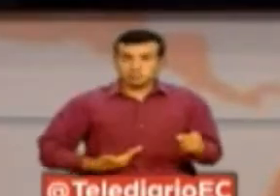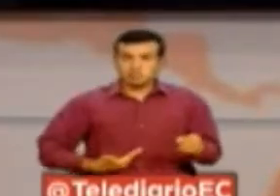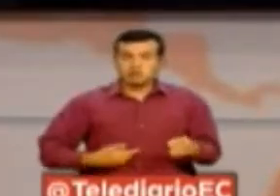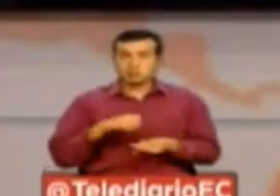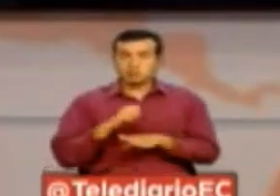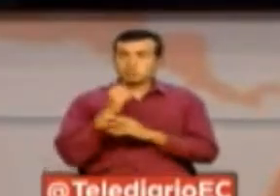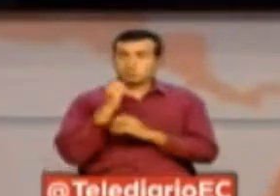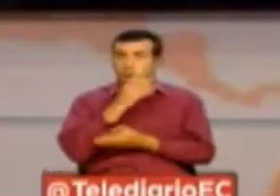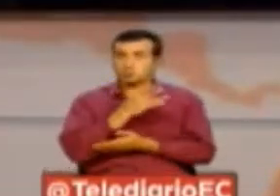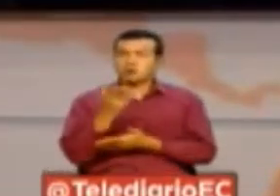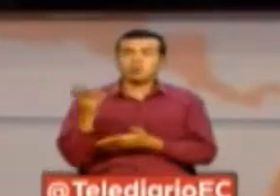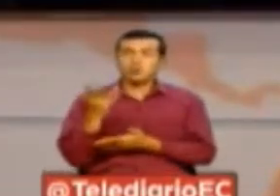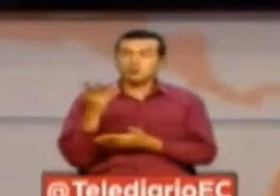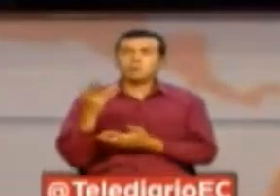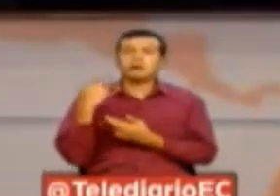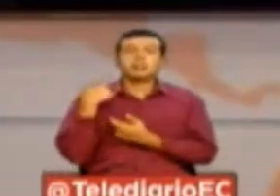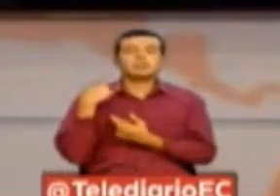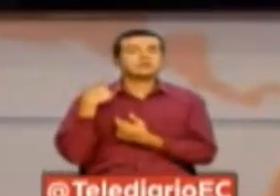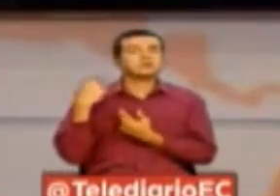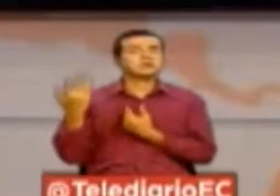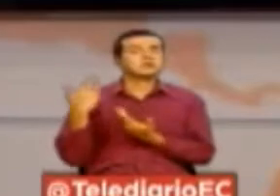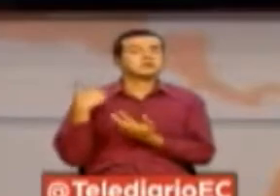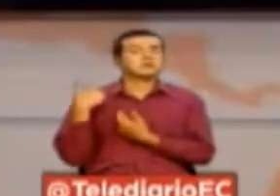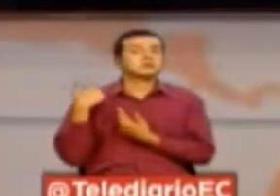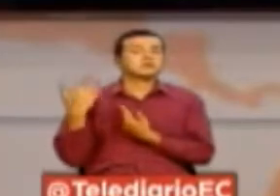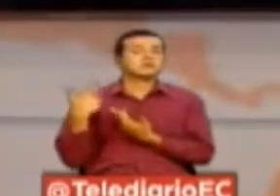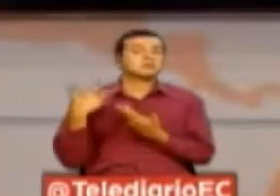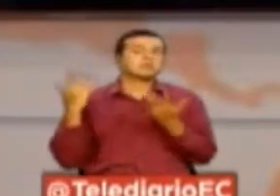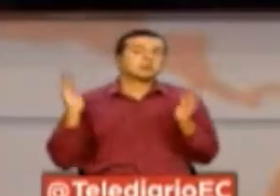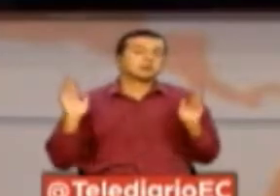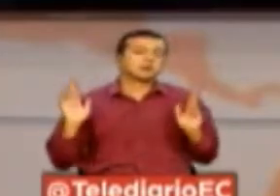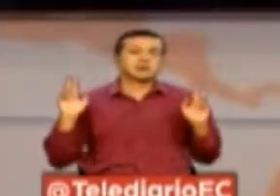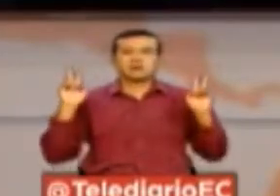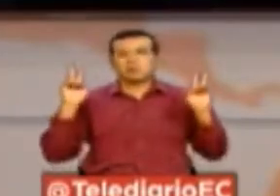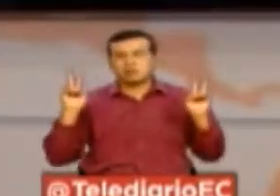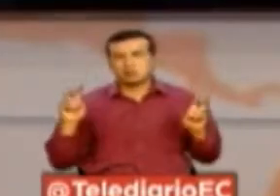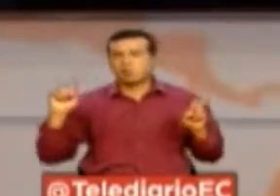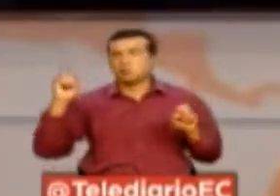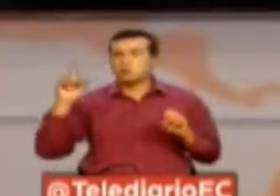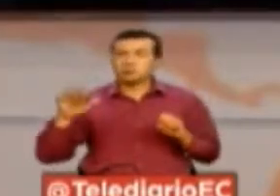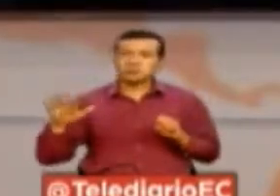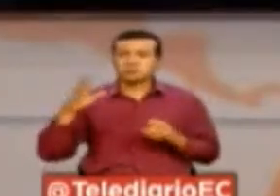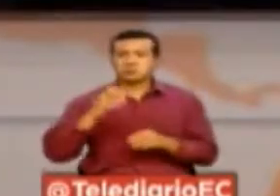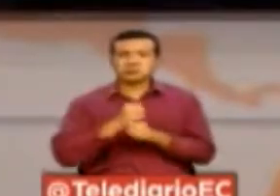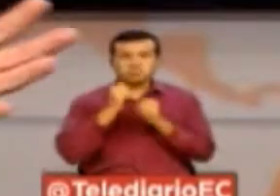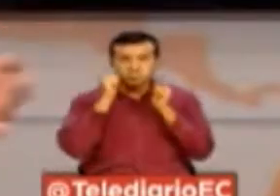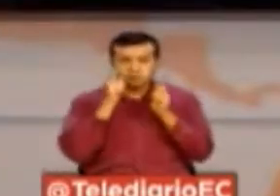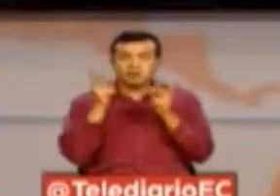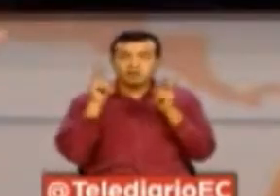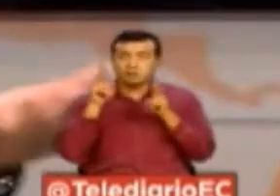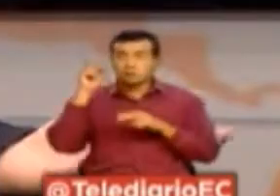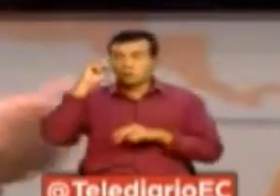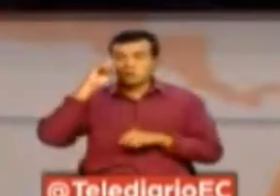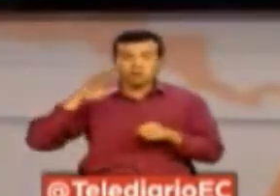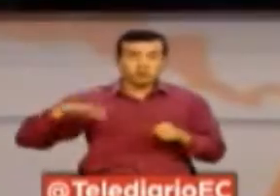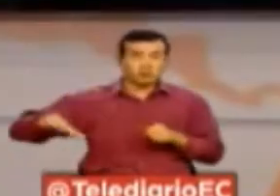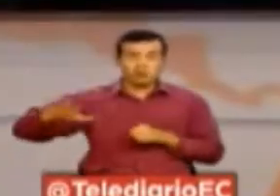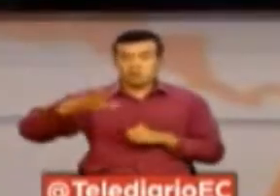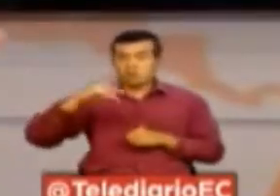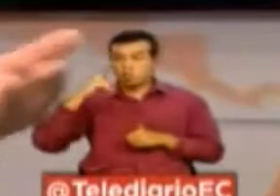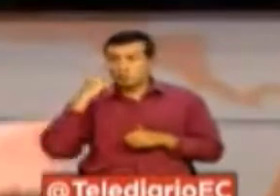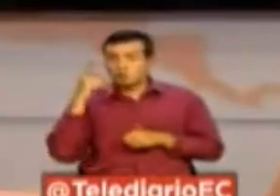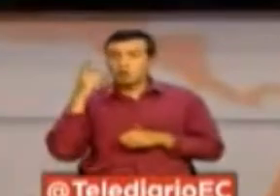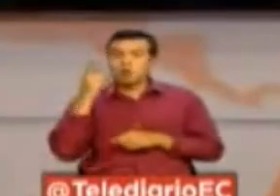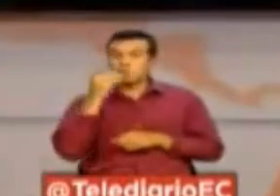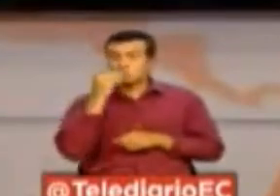la república el hecho de la corresponsal que va más allá de un tema solo securities estás sino de la presencia del estado para atender necesidades